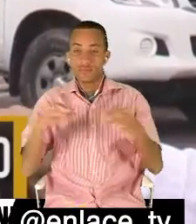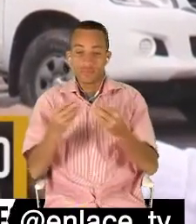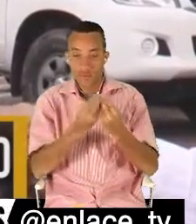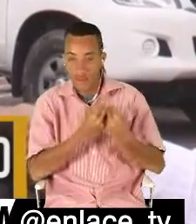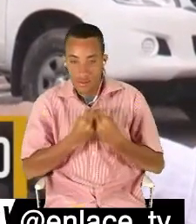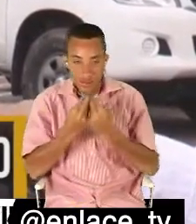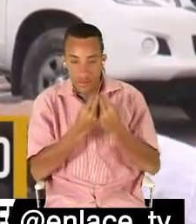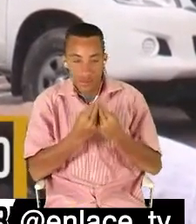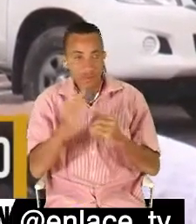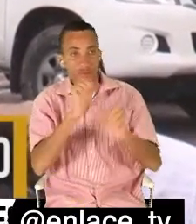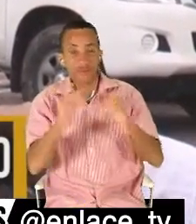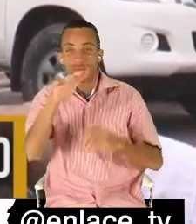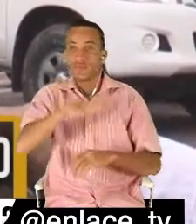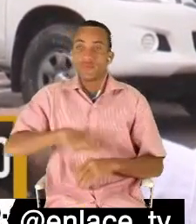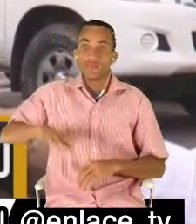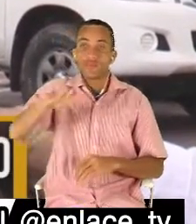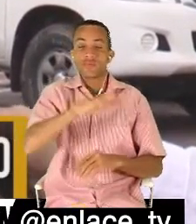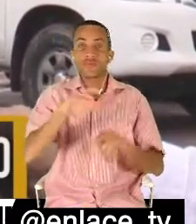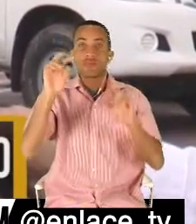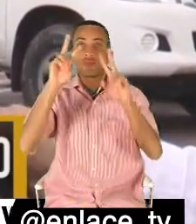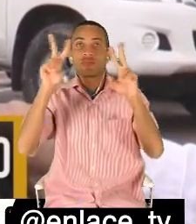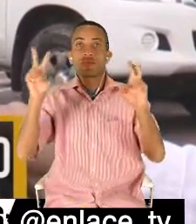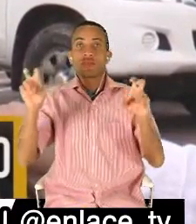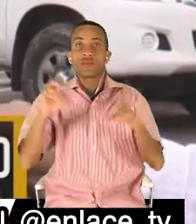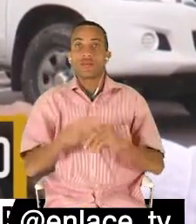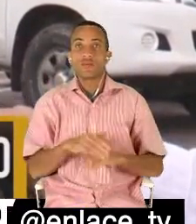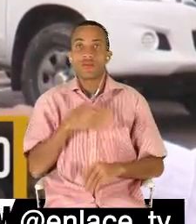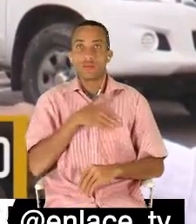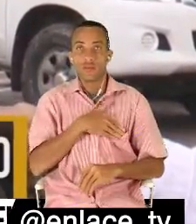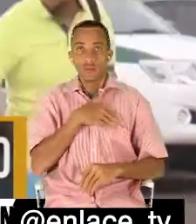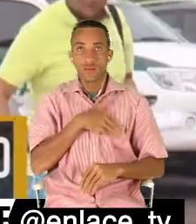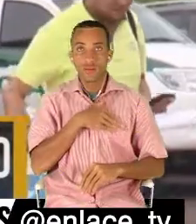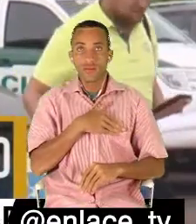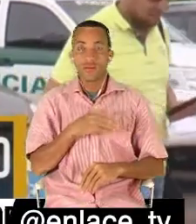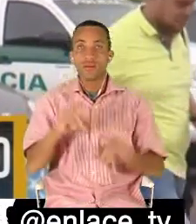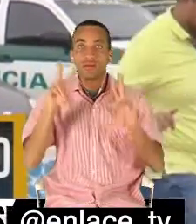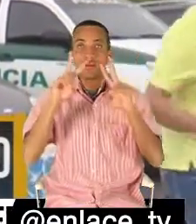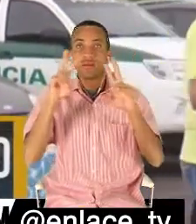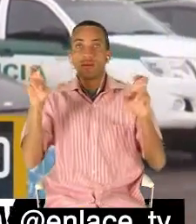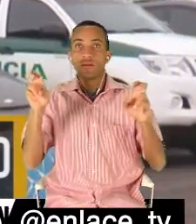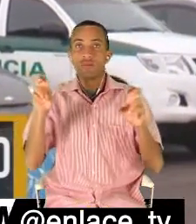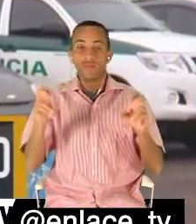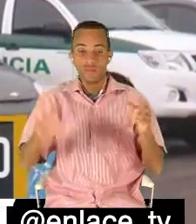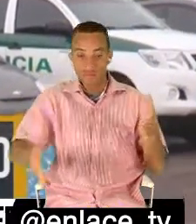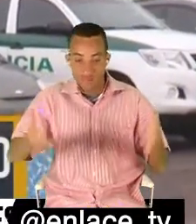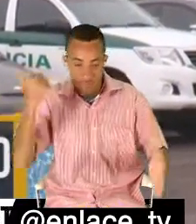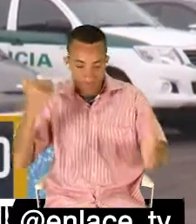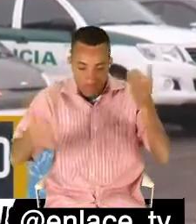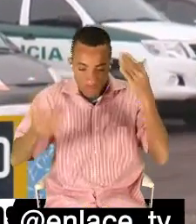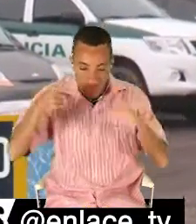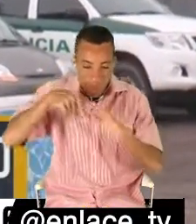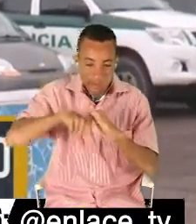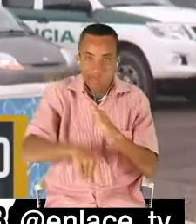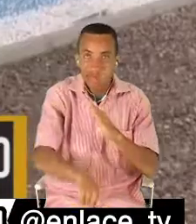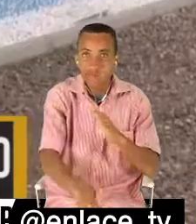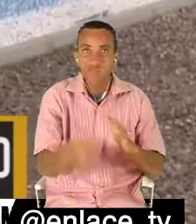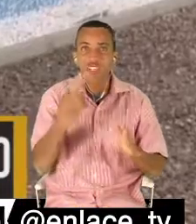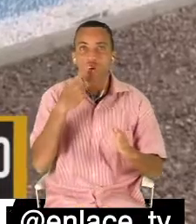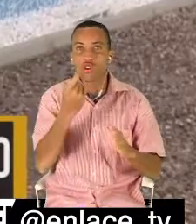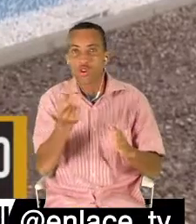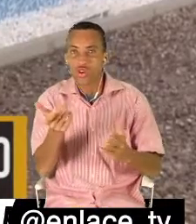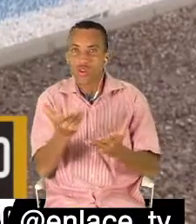seguridad regional por el tema de Bolívar, sobre todo el tema minero. Ha aprovechado también el mandatario local su visita este jueves a Expoeventos